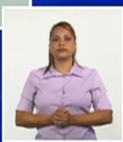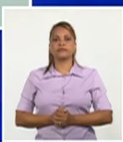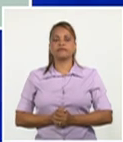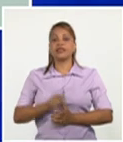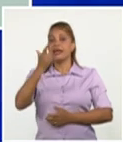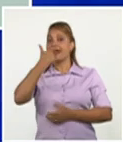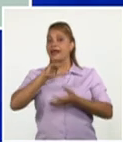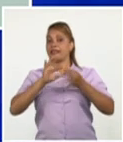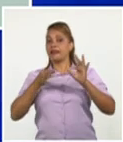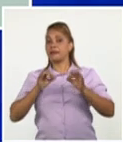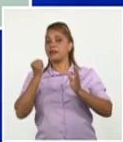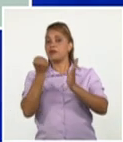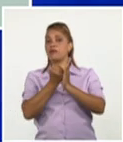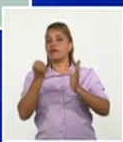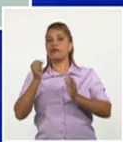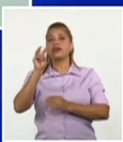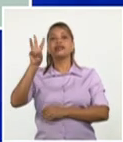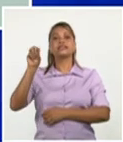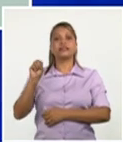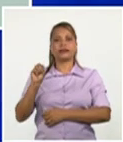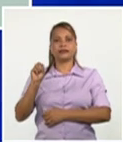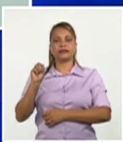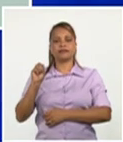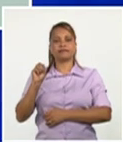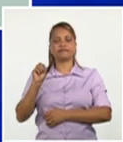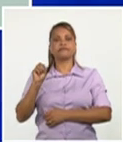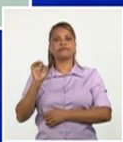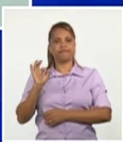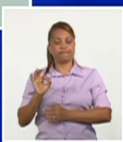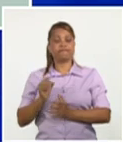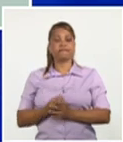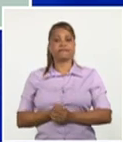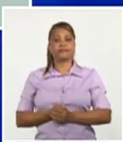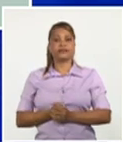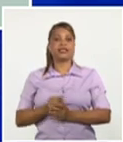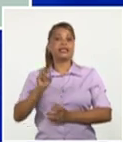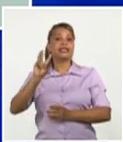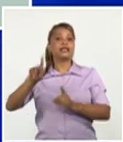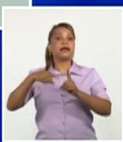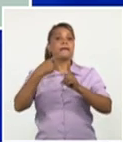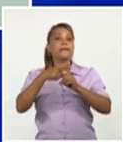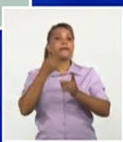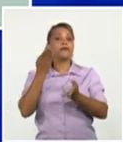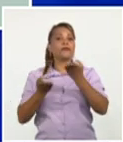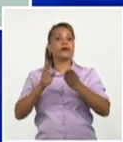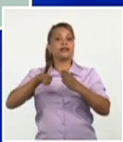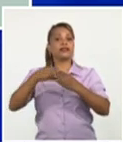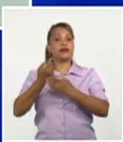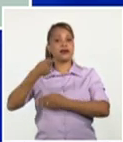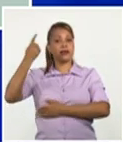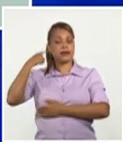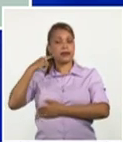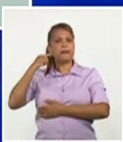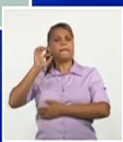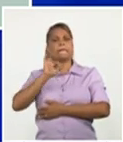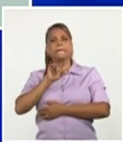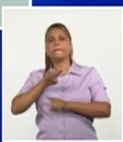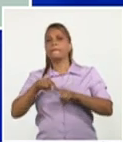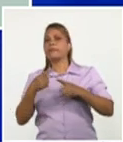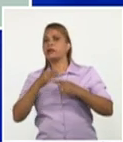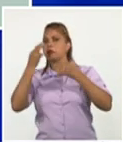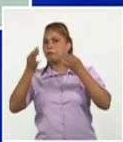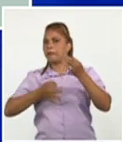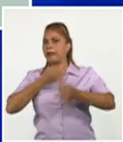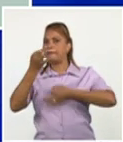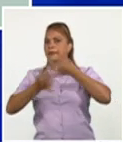Artemisa confirma 30 casos autóctonos, 3 más que la jornada anterior, pero como decimos, con